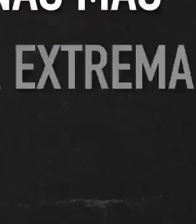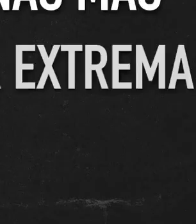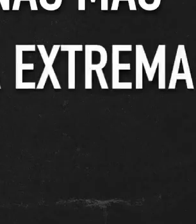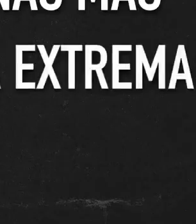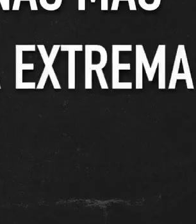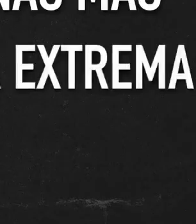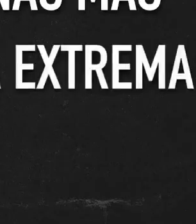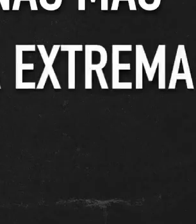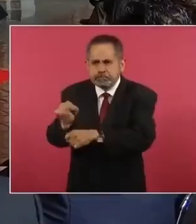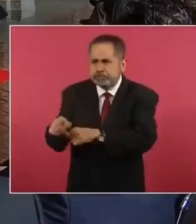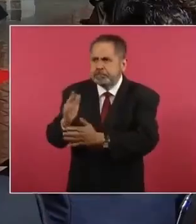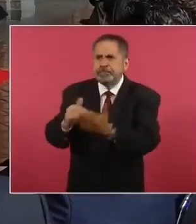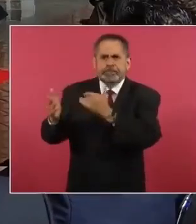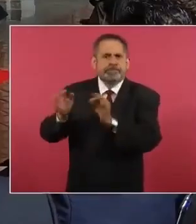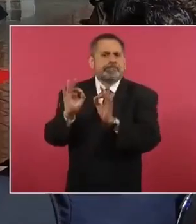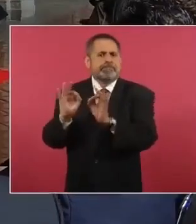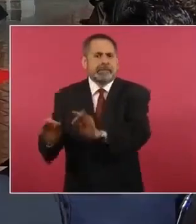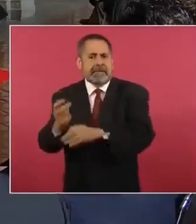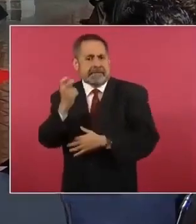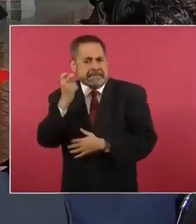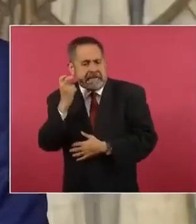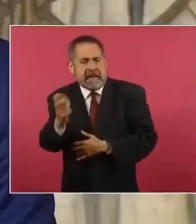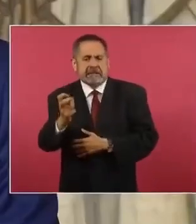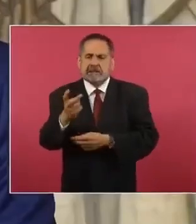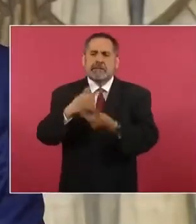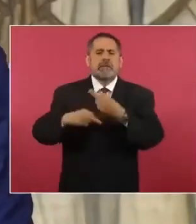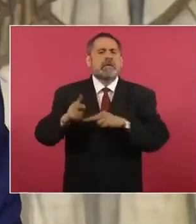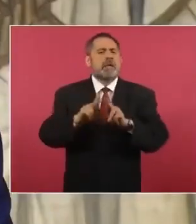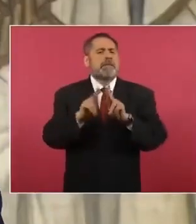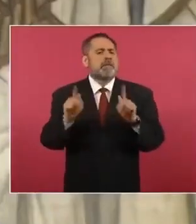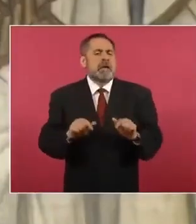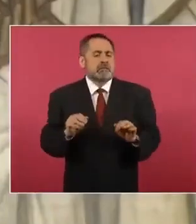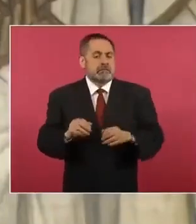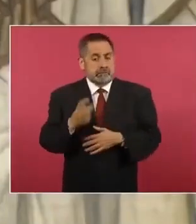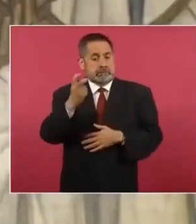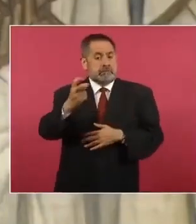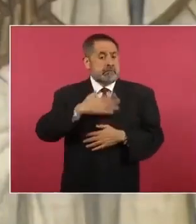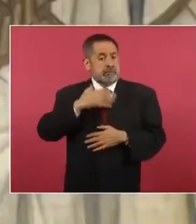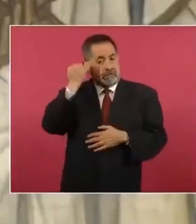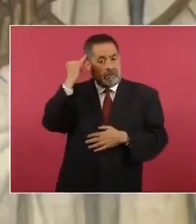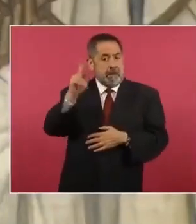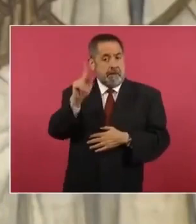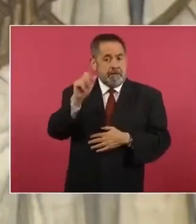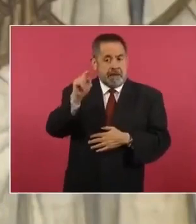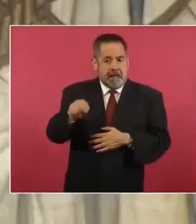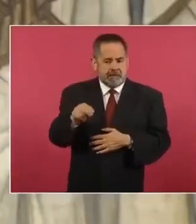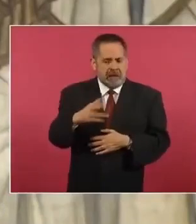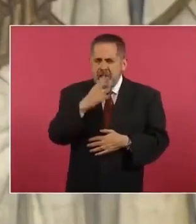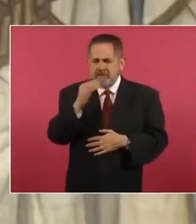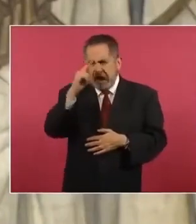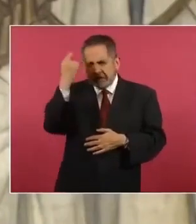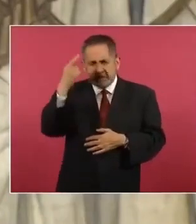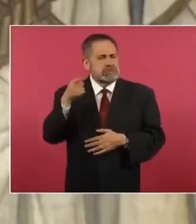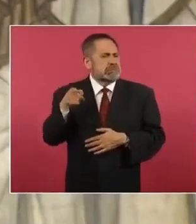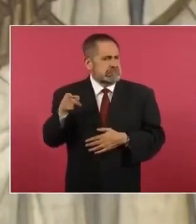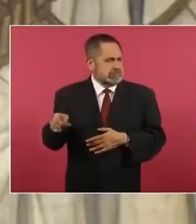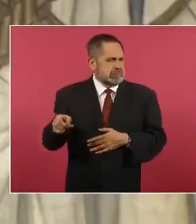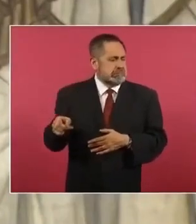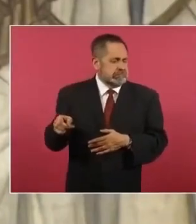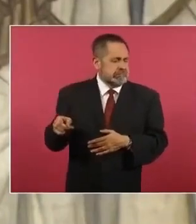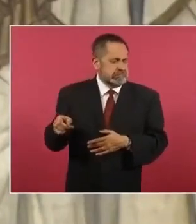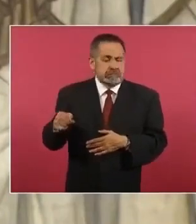en pobreza extrema así con esta estrategia básica estamos